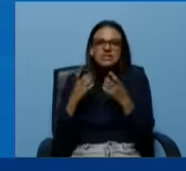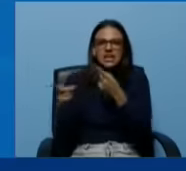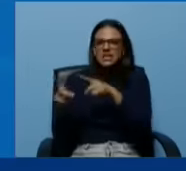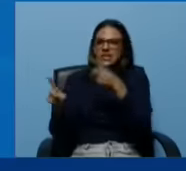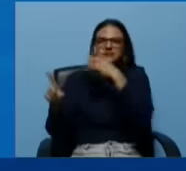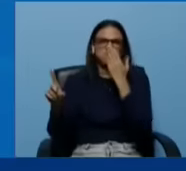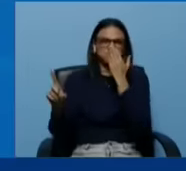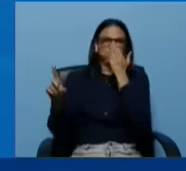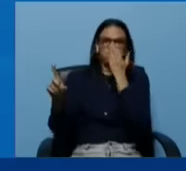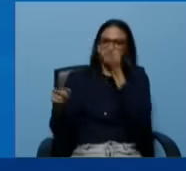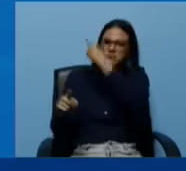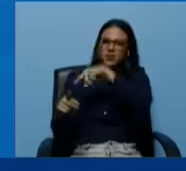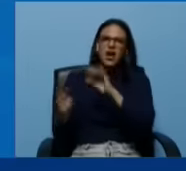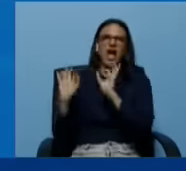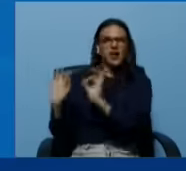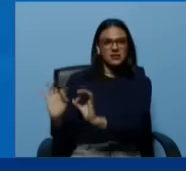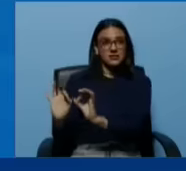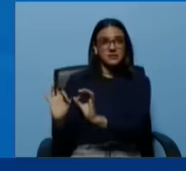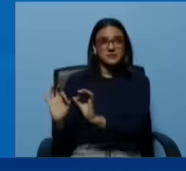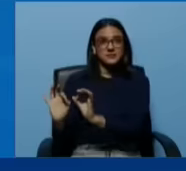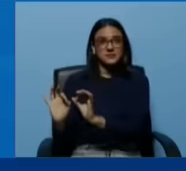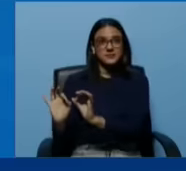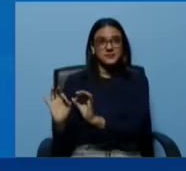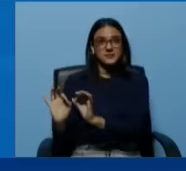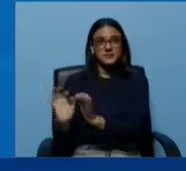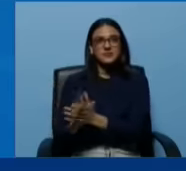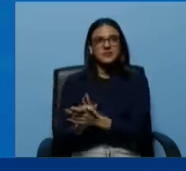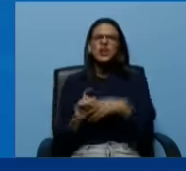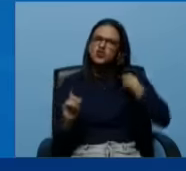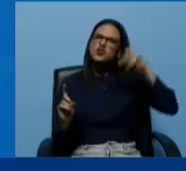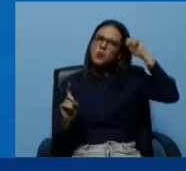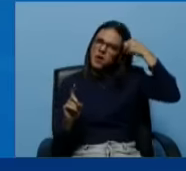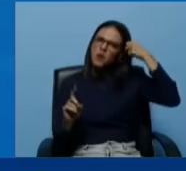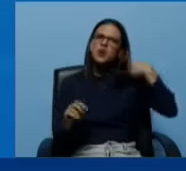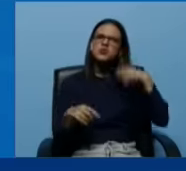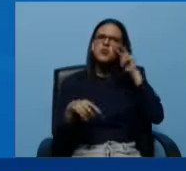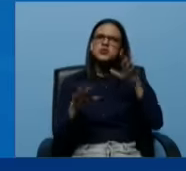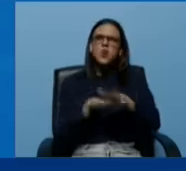irrisible. Yo recuerdo, yo tenía por ahí